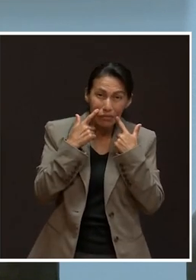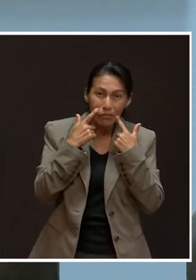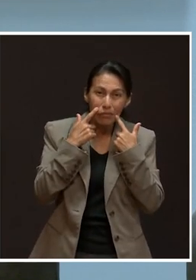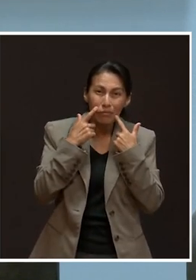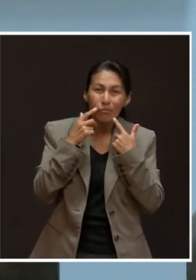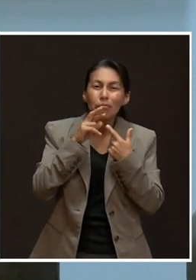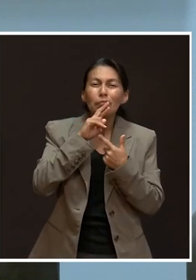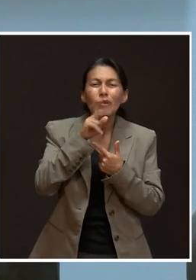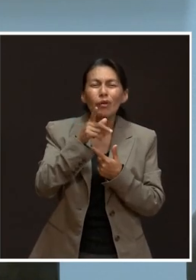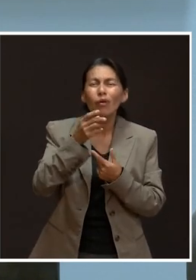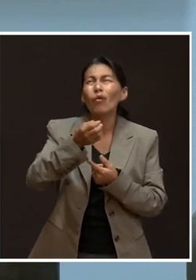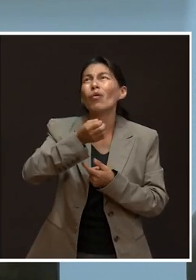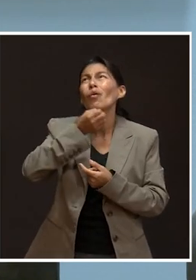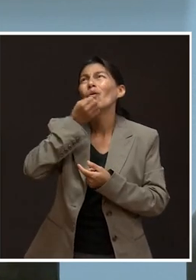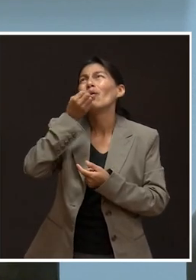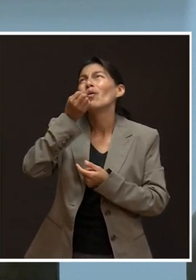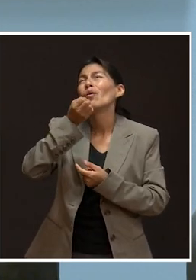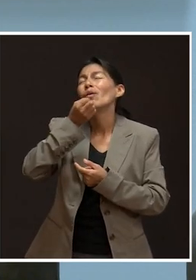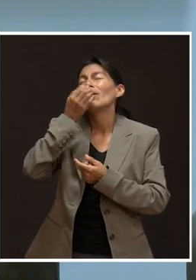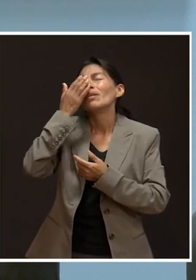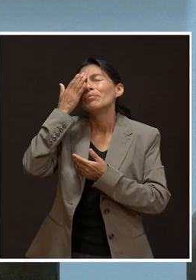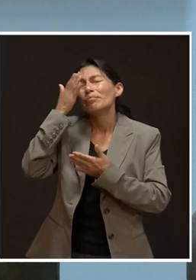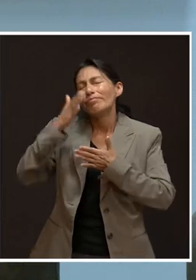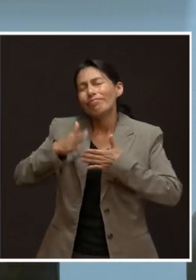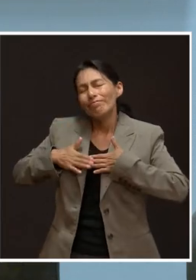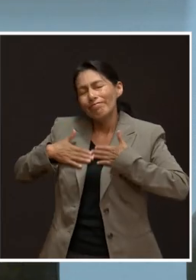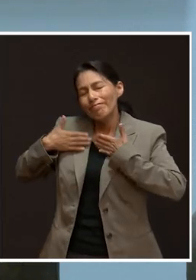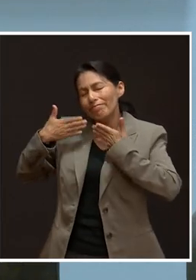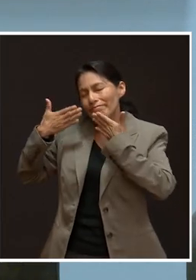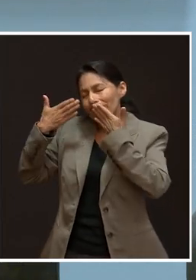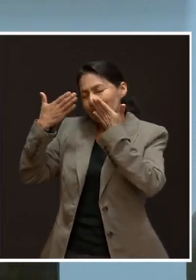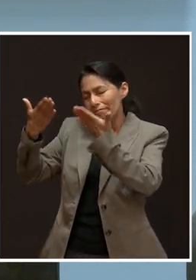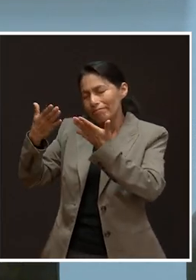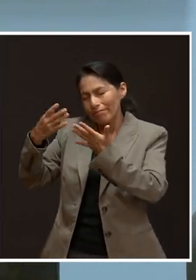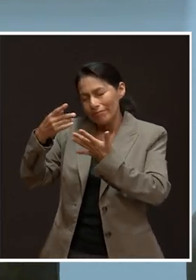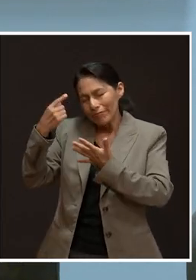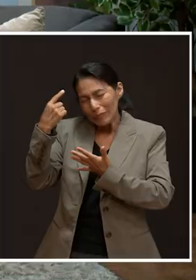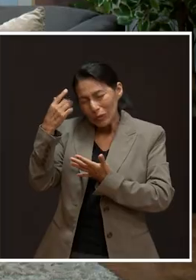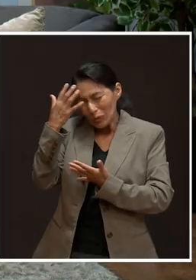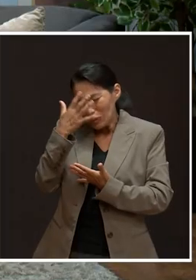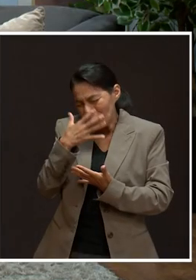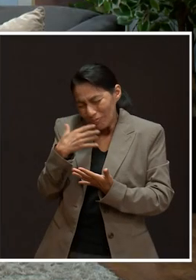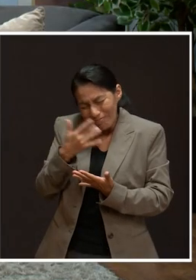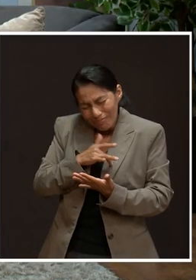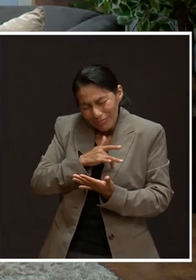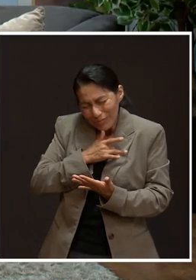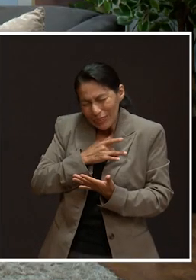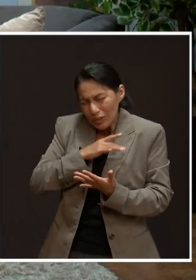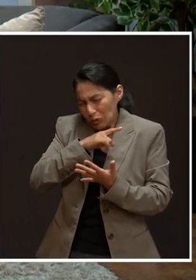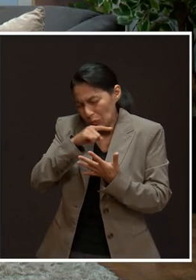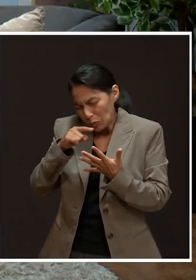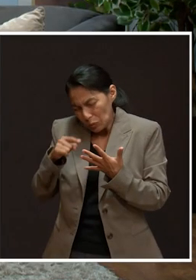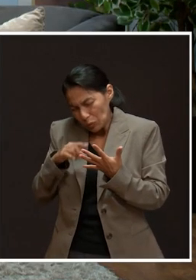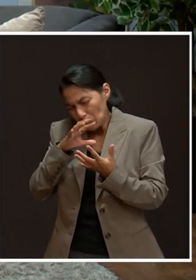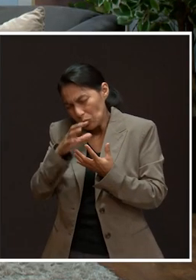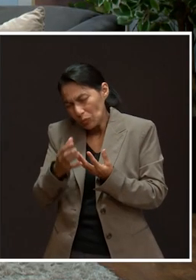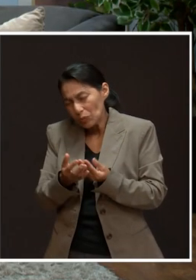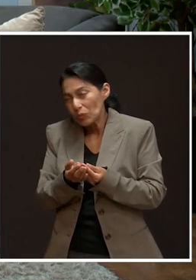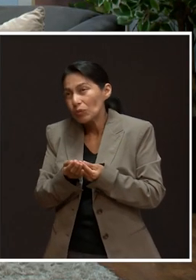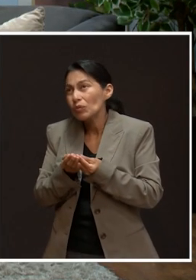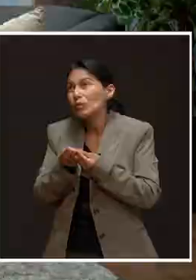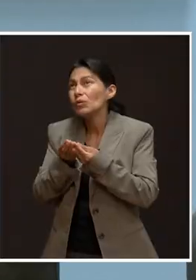mejor que orar delante de Dios, ¿verdad? Sí. Y poner todo en sus manos. Sí.